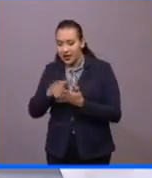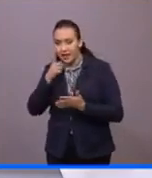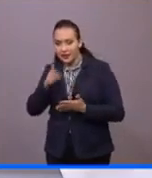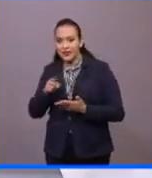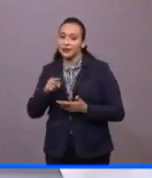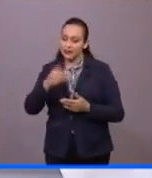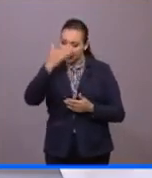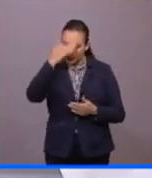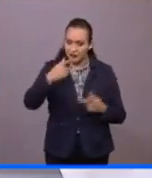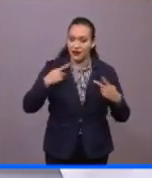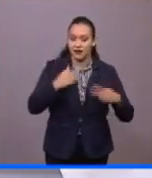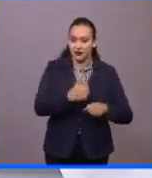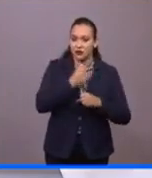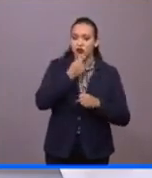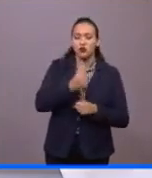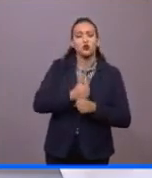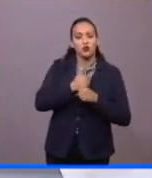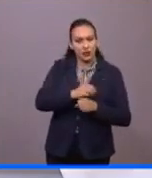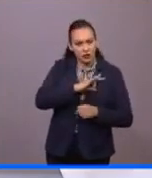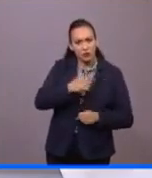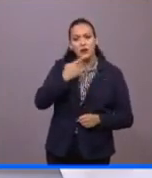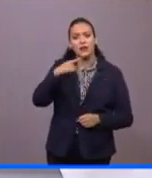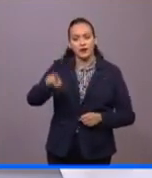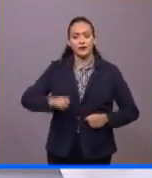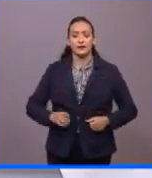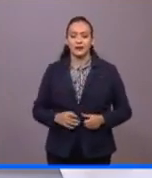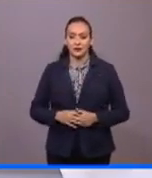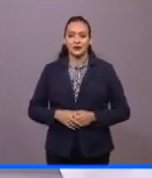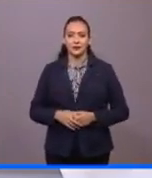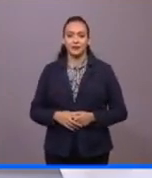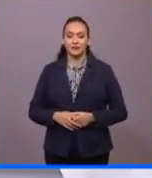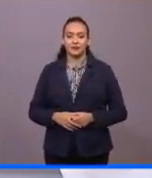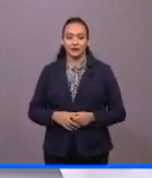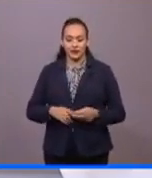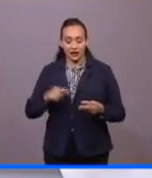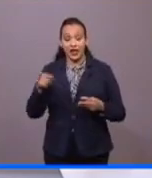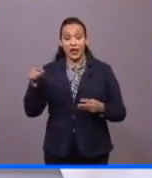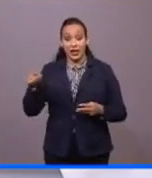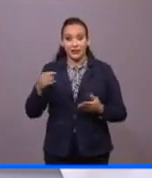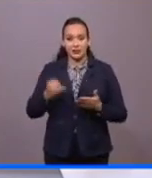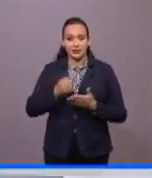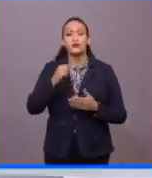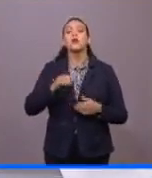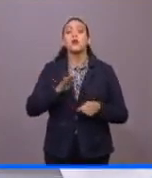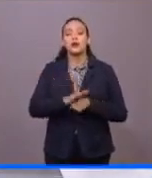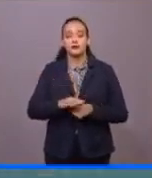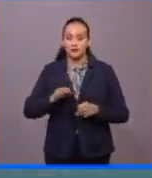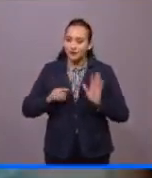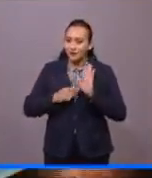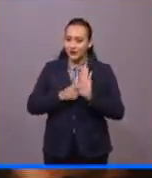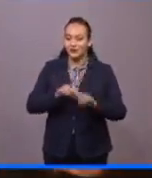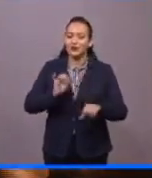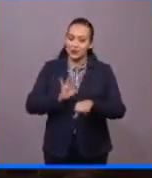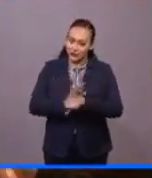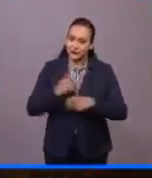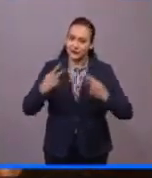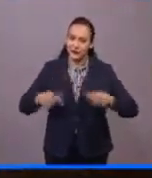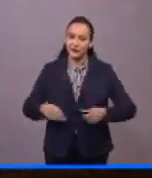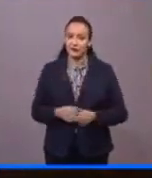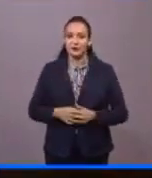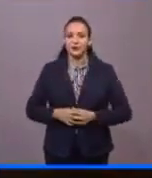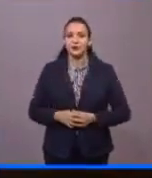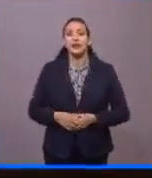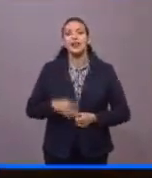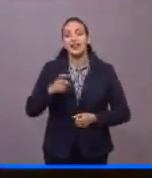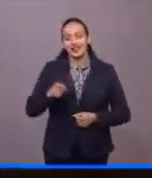las víctimas para su denuncia en la vía civil. Sus resoluciones son el derecho vivo. Y esto